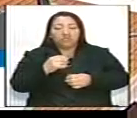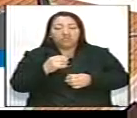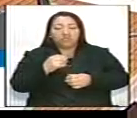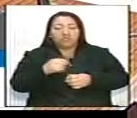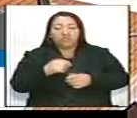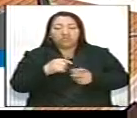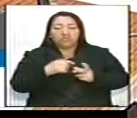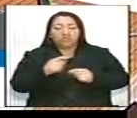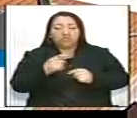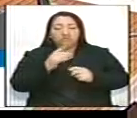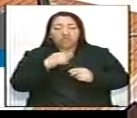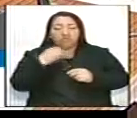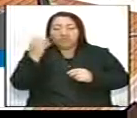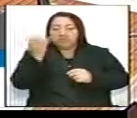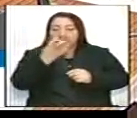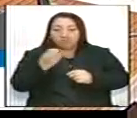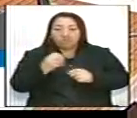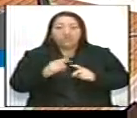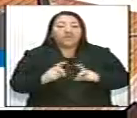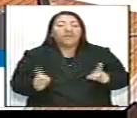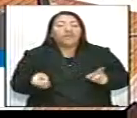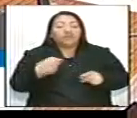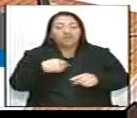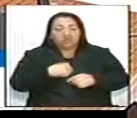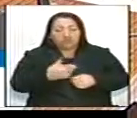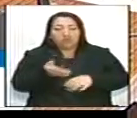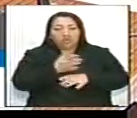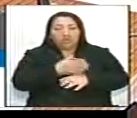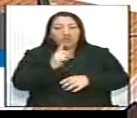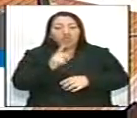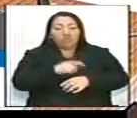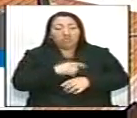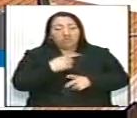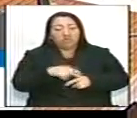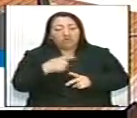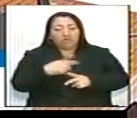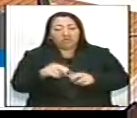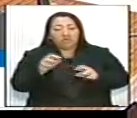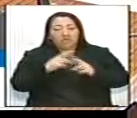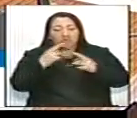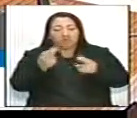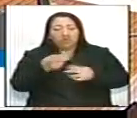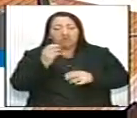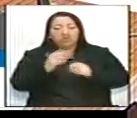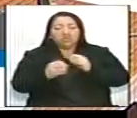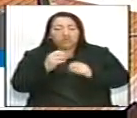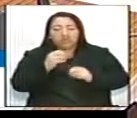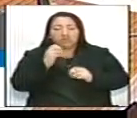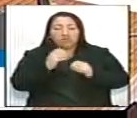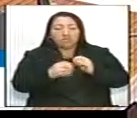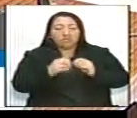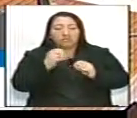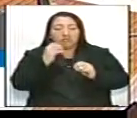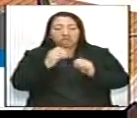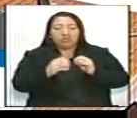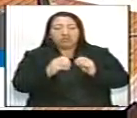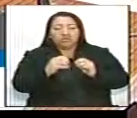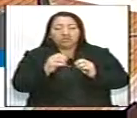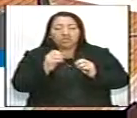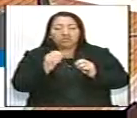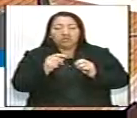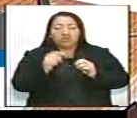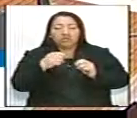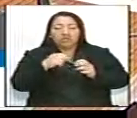definida en la ley. Sin embargo, hemos tenido múltiples reuniones para resolver muchas consultas de los gobiernos